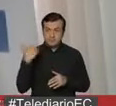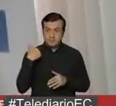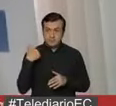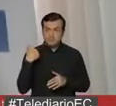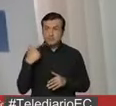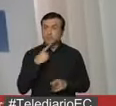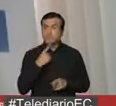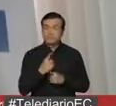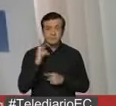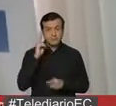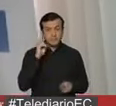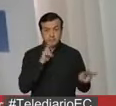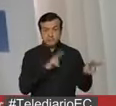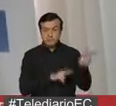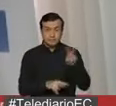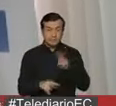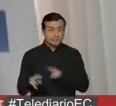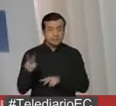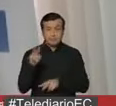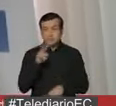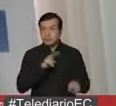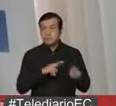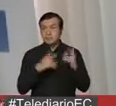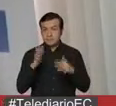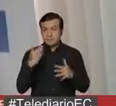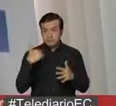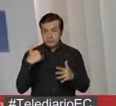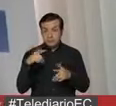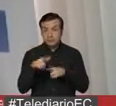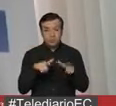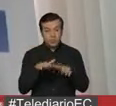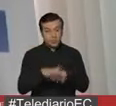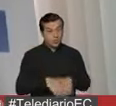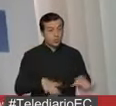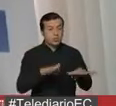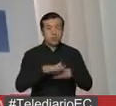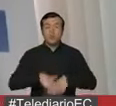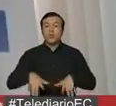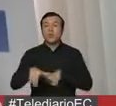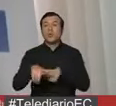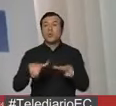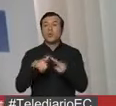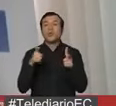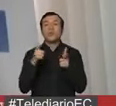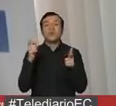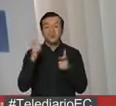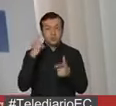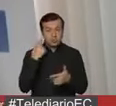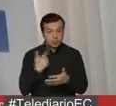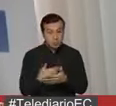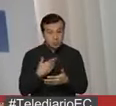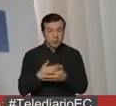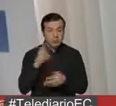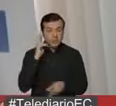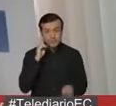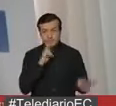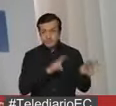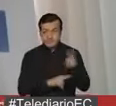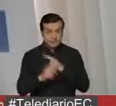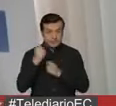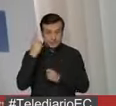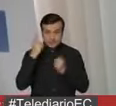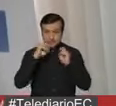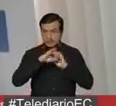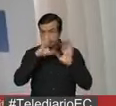el muestreo, es decir, la cantidad y los lugares donde se debe aplicar la prueba para tener un